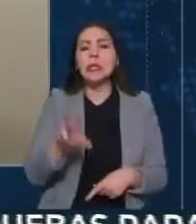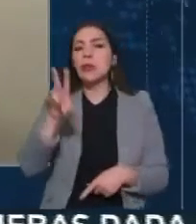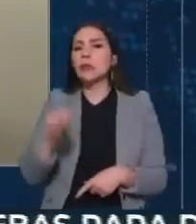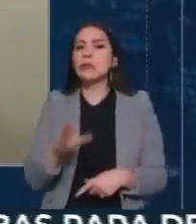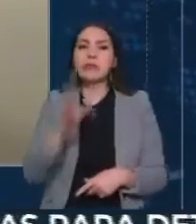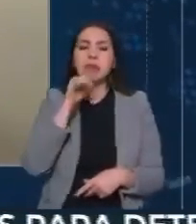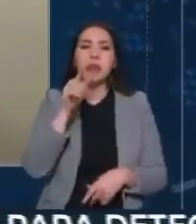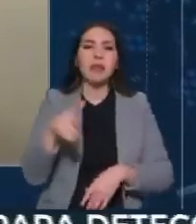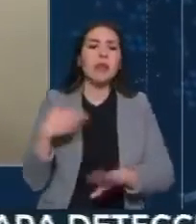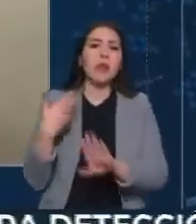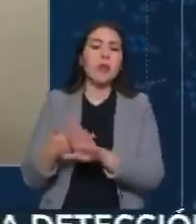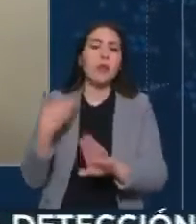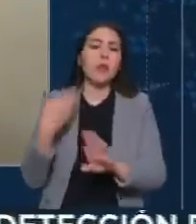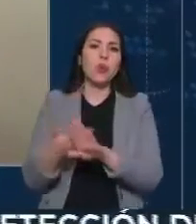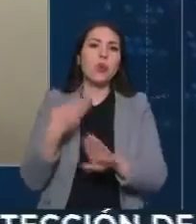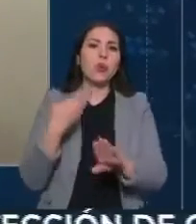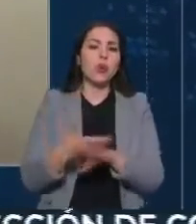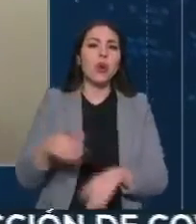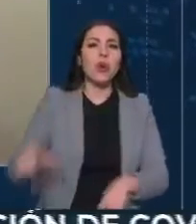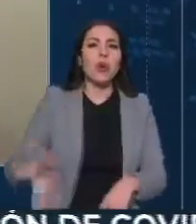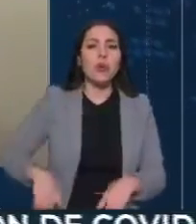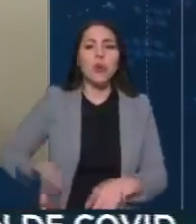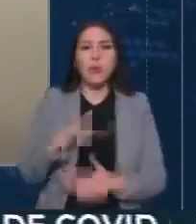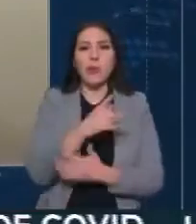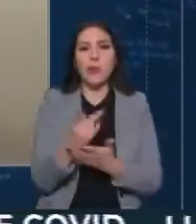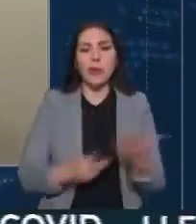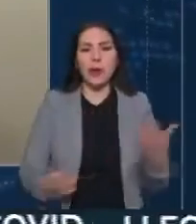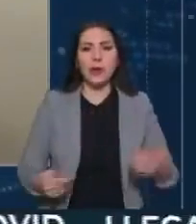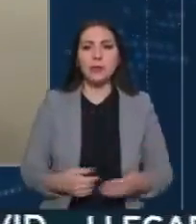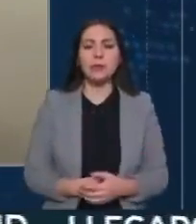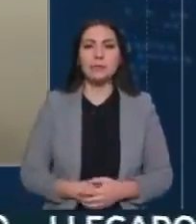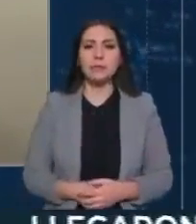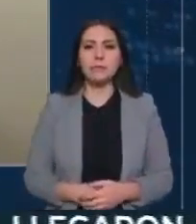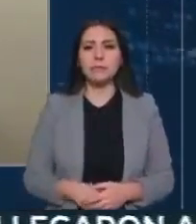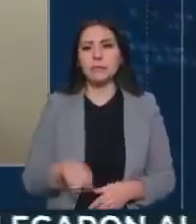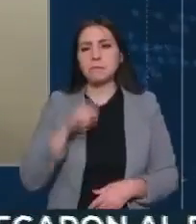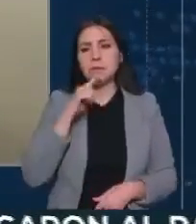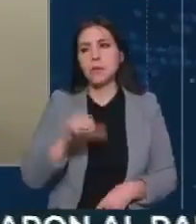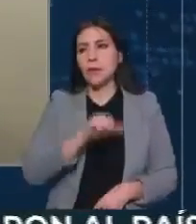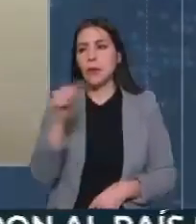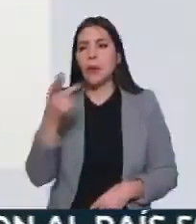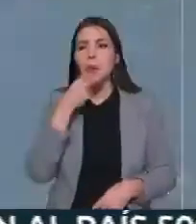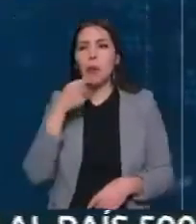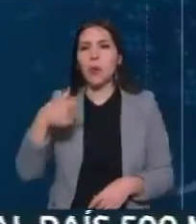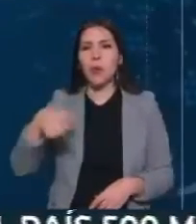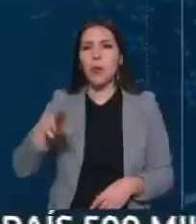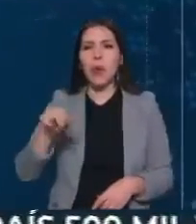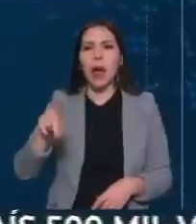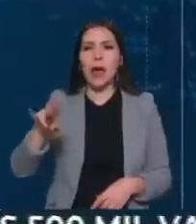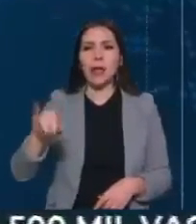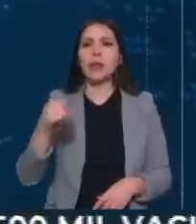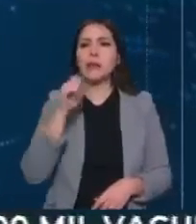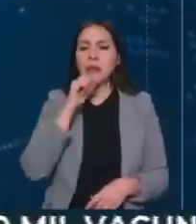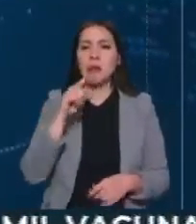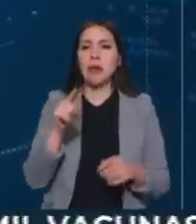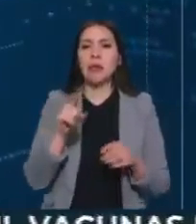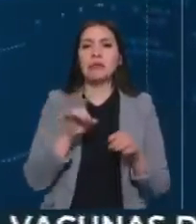prioritario del gobierno de México. También Gabriel Cuadri, que el ambientalista que va a las corridas de toros, lo replicó, ¿no es